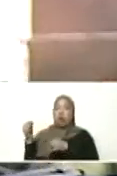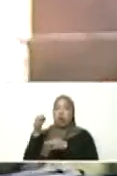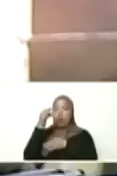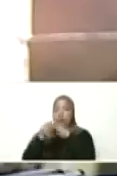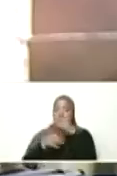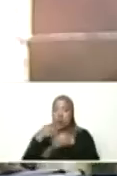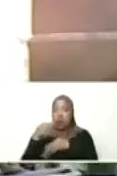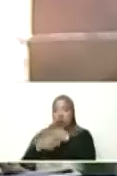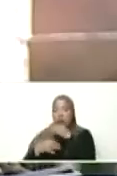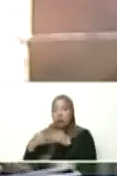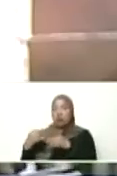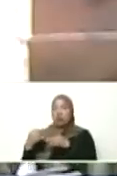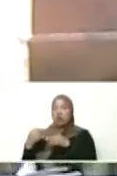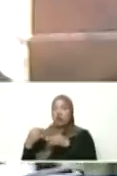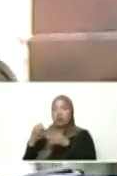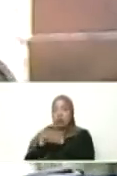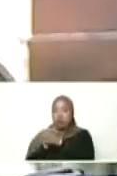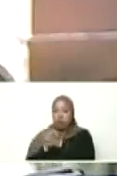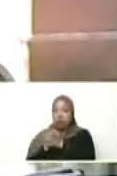Ángel,